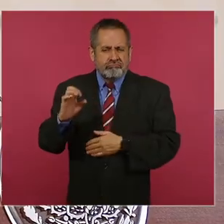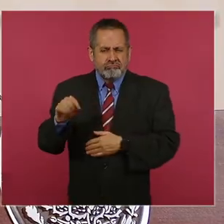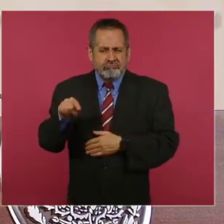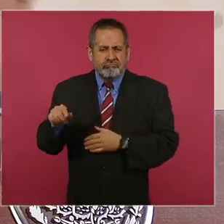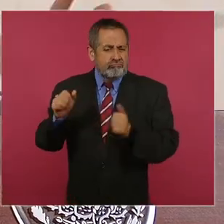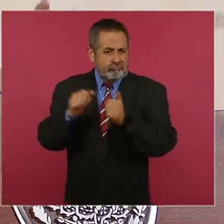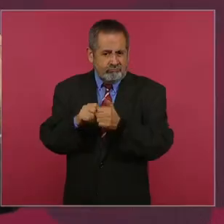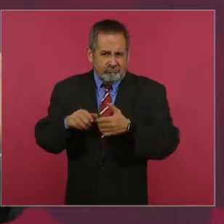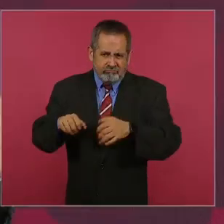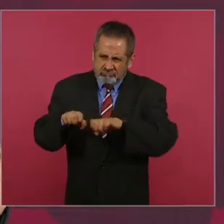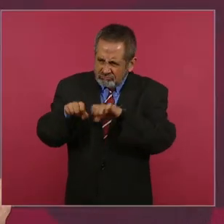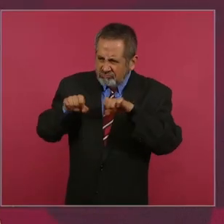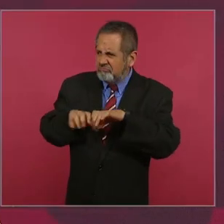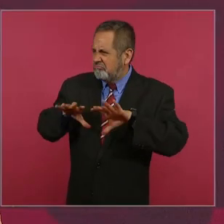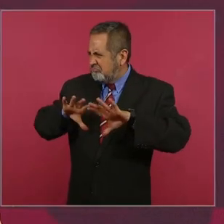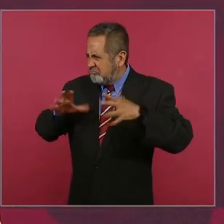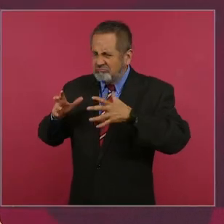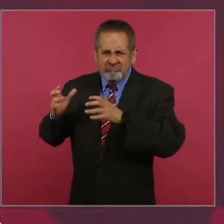con equipos